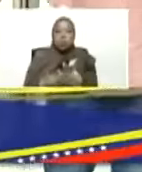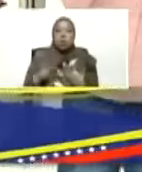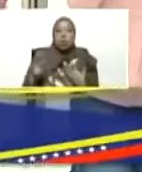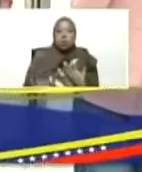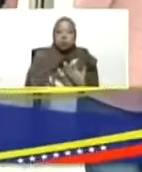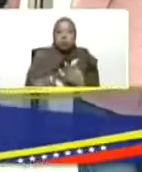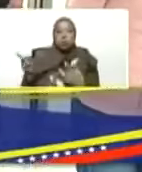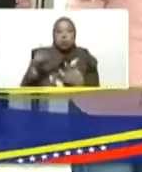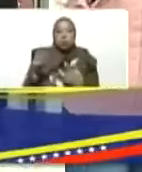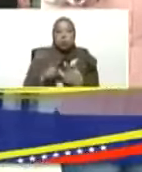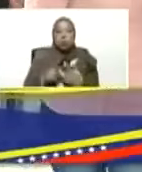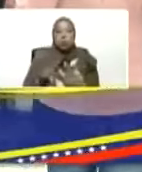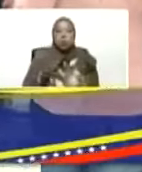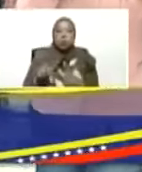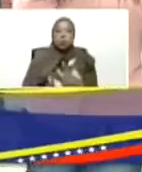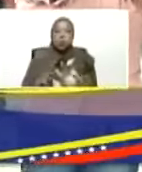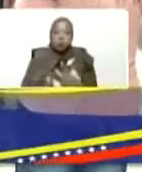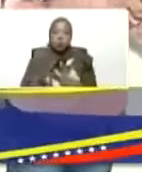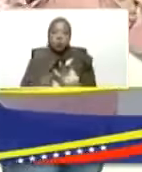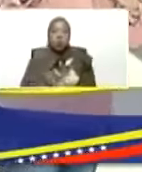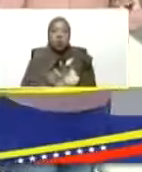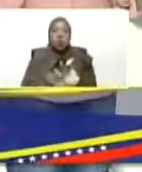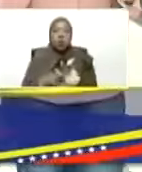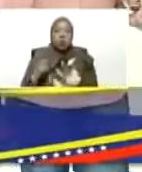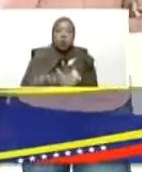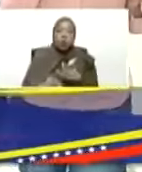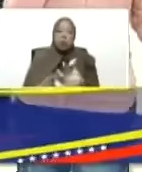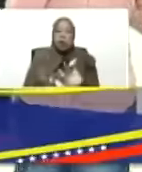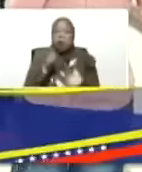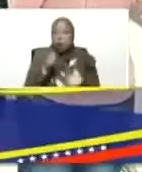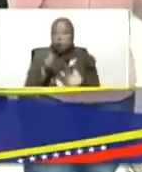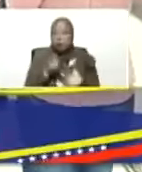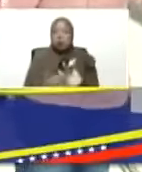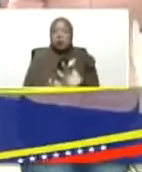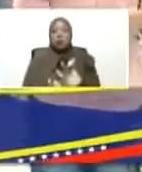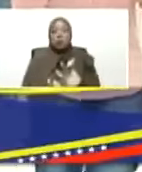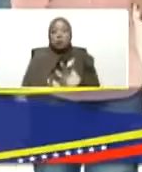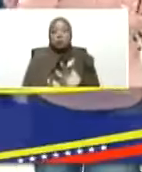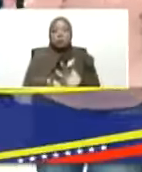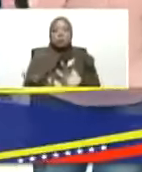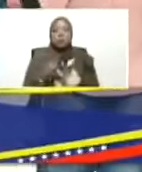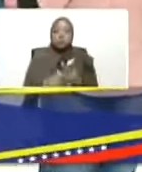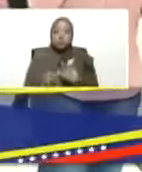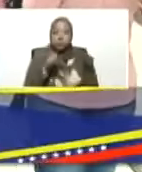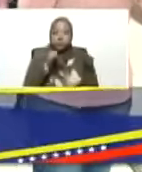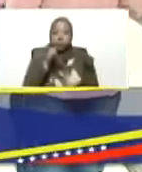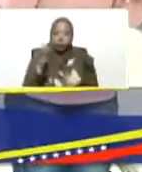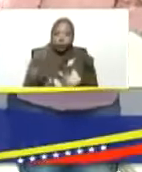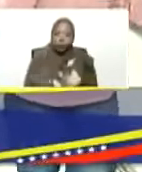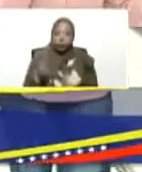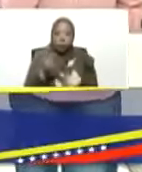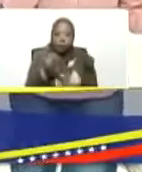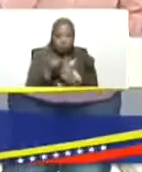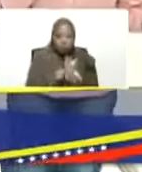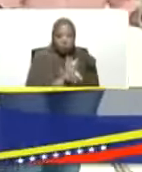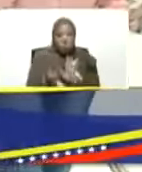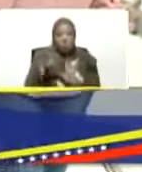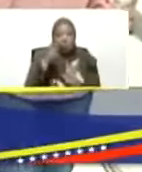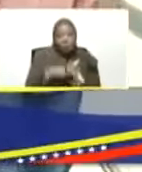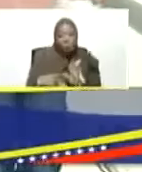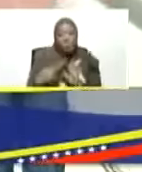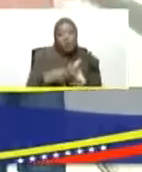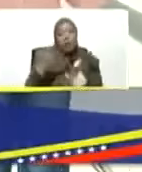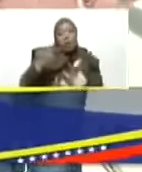eléctrica, de aires acondicionados, de bomba de agua, de vapor, de calderas, que permiten la operatividad de este hospital